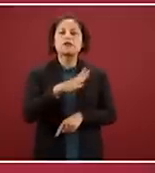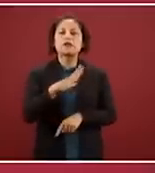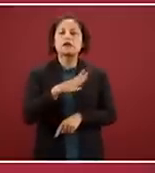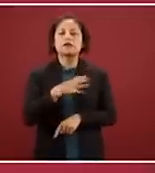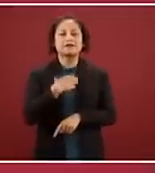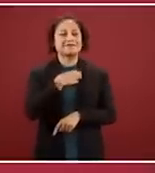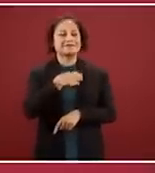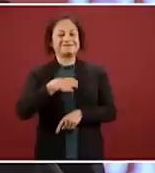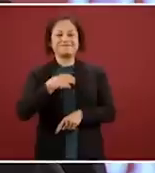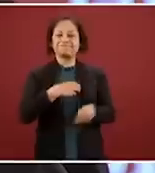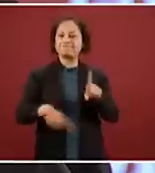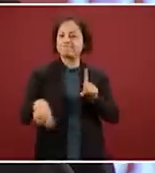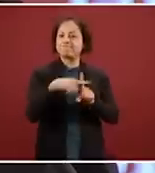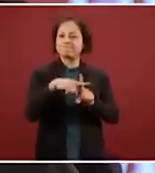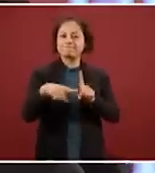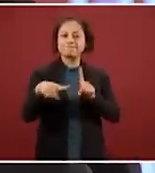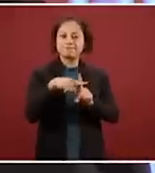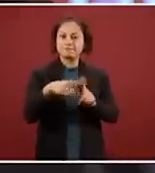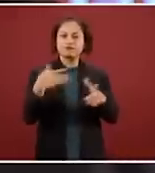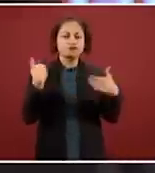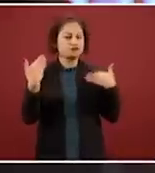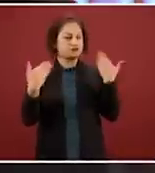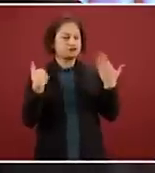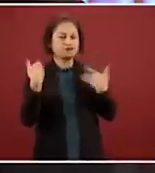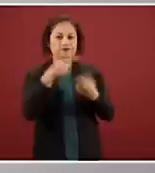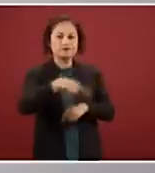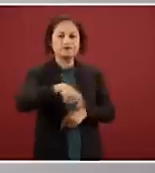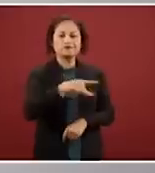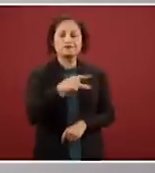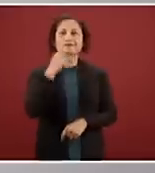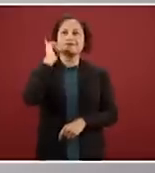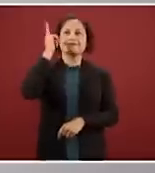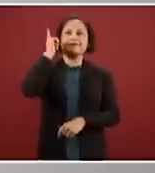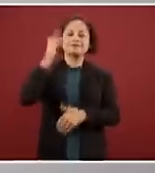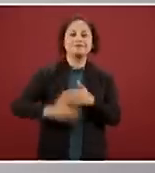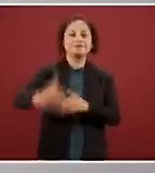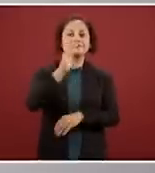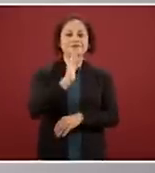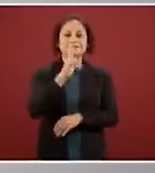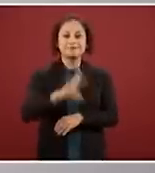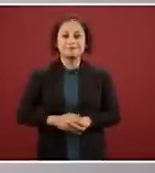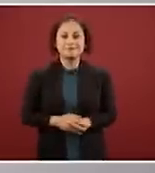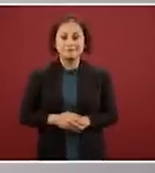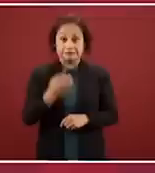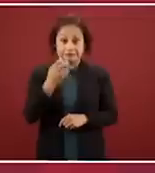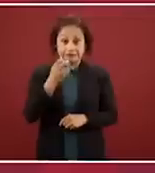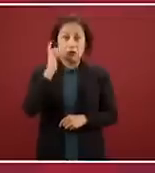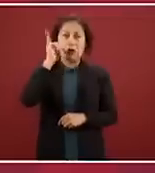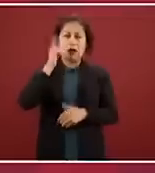Hay alegría. Hay esperanza. Y la esperanza es una fuerza